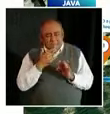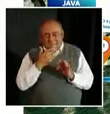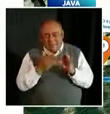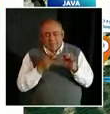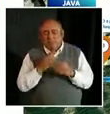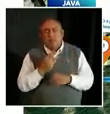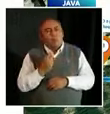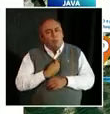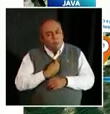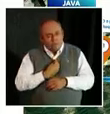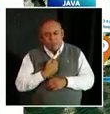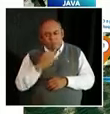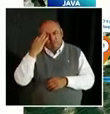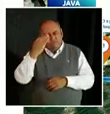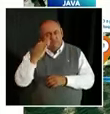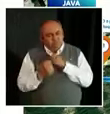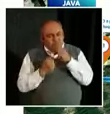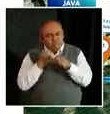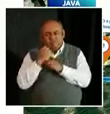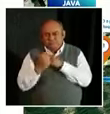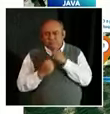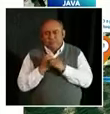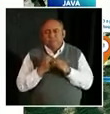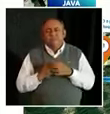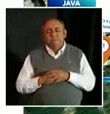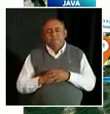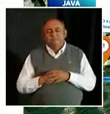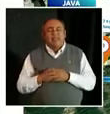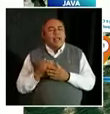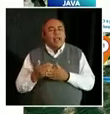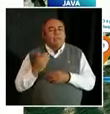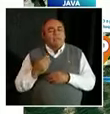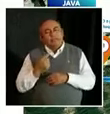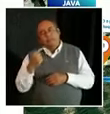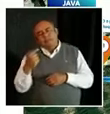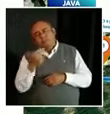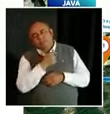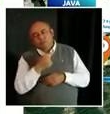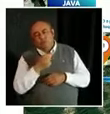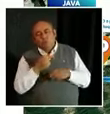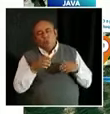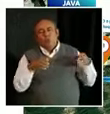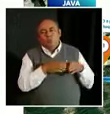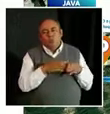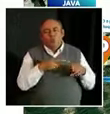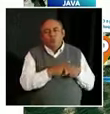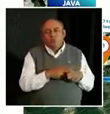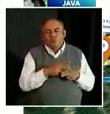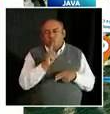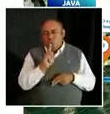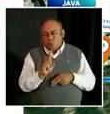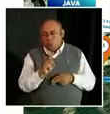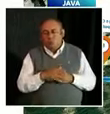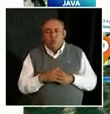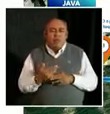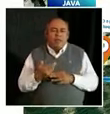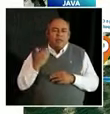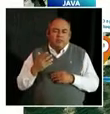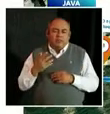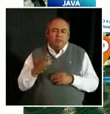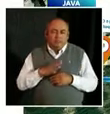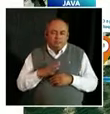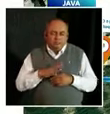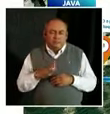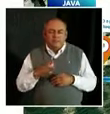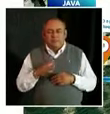Contrariamente al acueducto El Cuchillo 1 que se hizo hace pues décadas, donde todavía no existían